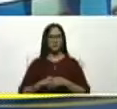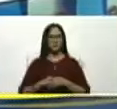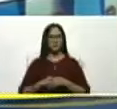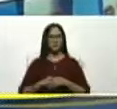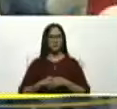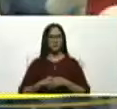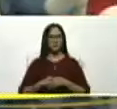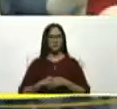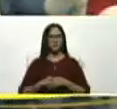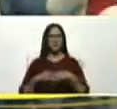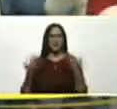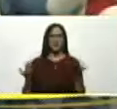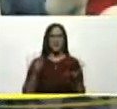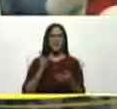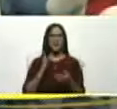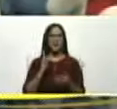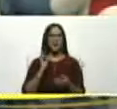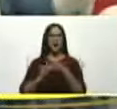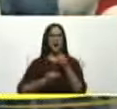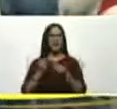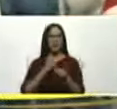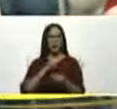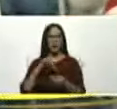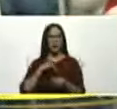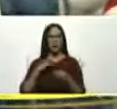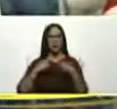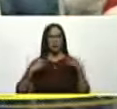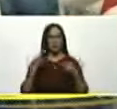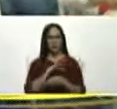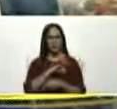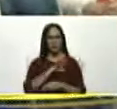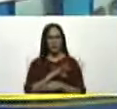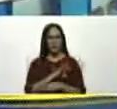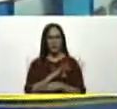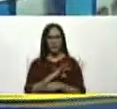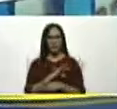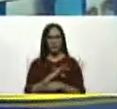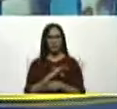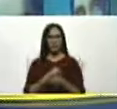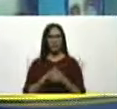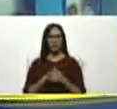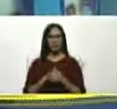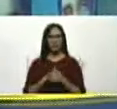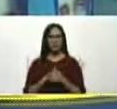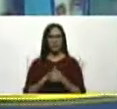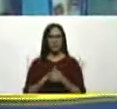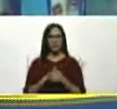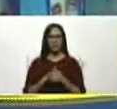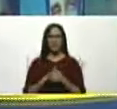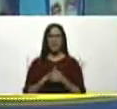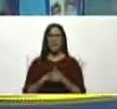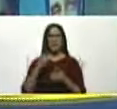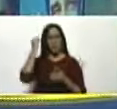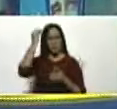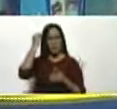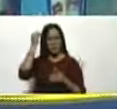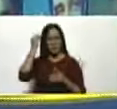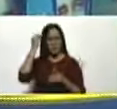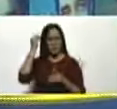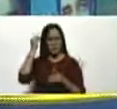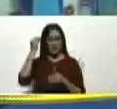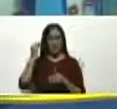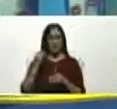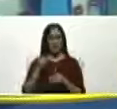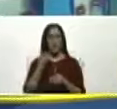¿Qué debemos hacer nosotros en las redes sociales? Dejar de que nos insulten, porque piensan de que uno es